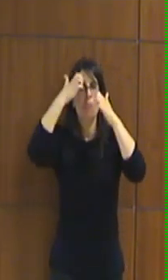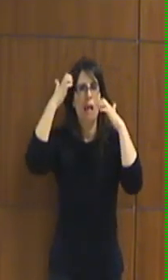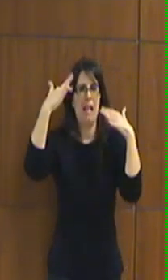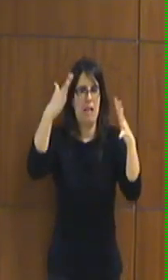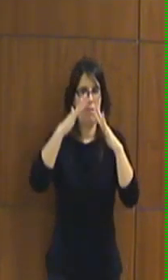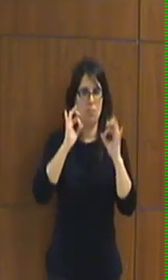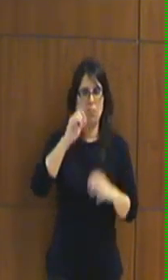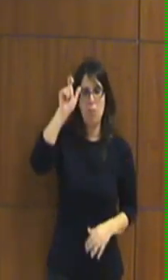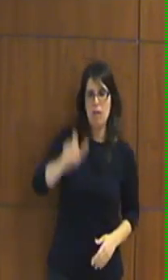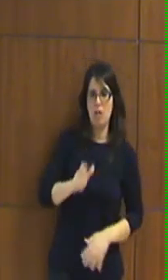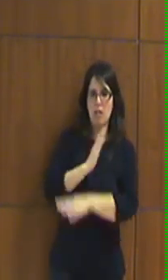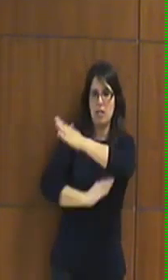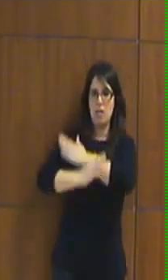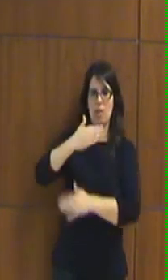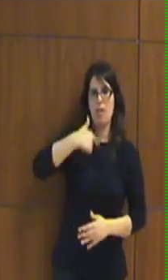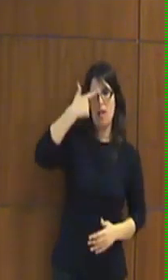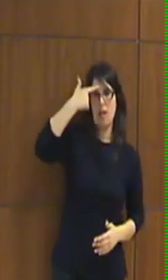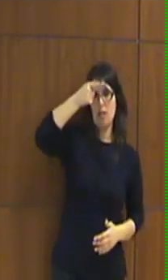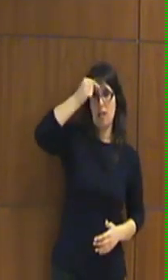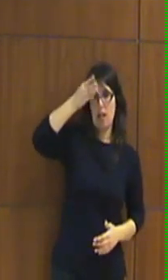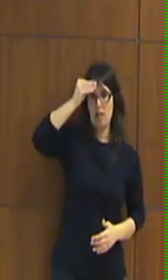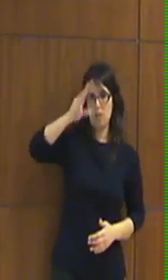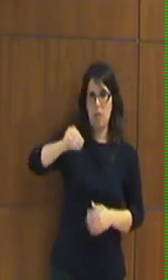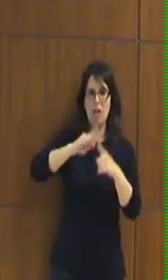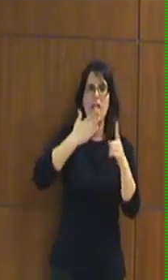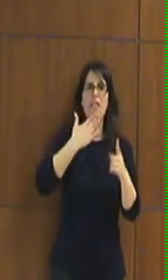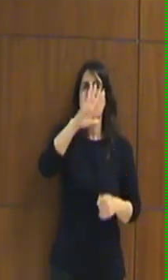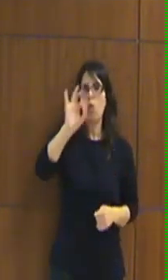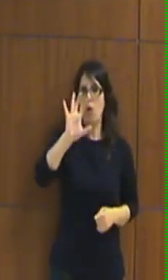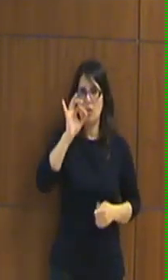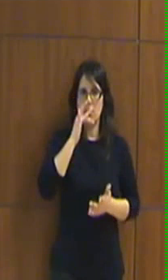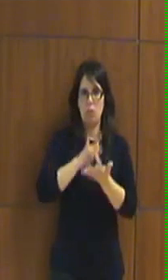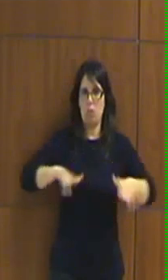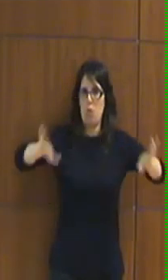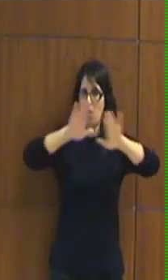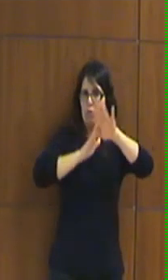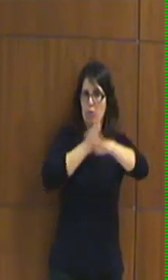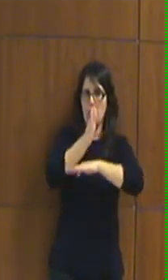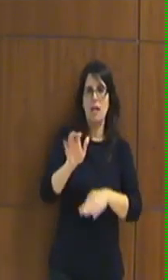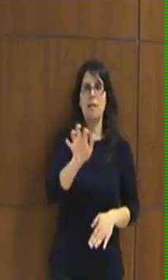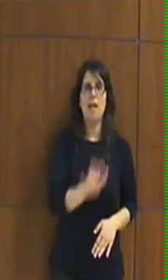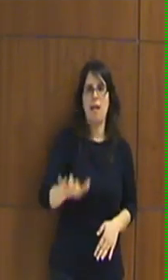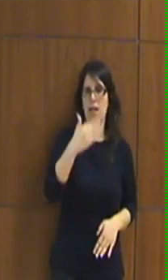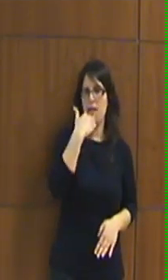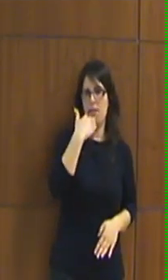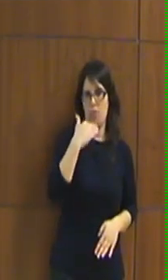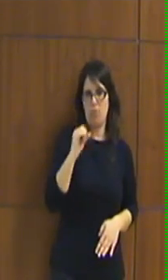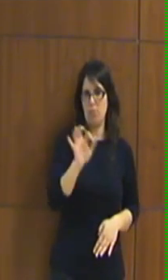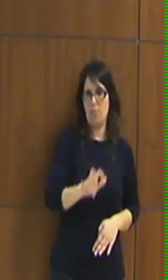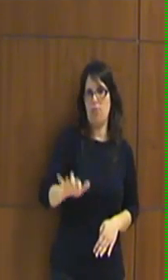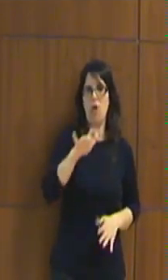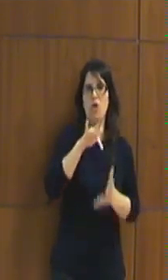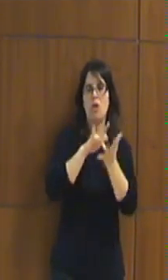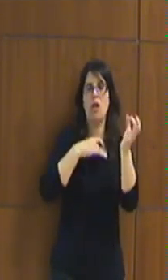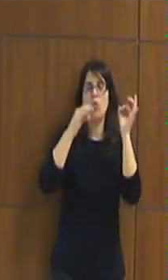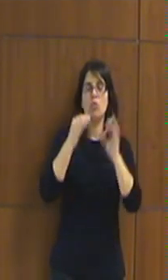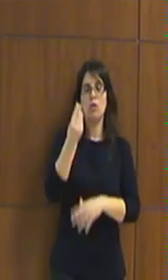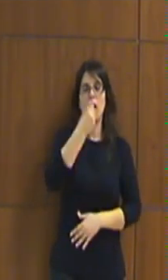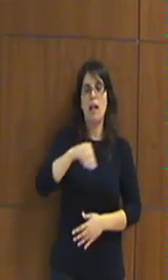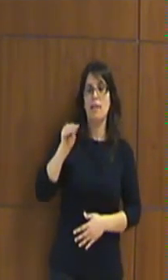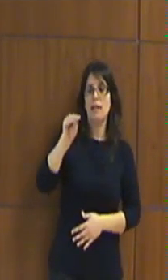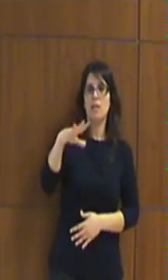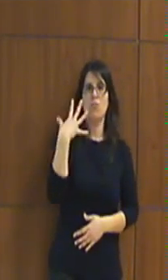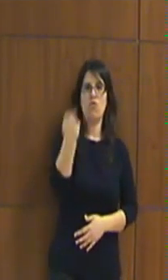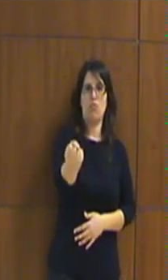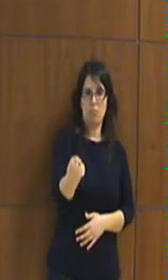persona con discapacidad intelectual con 50 años que va al cajero por la noche y se le traga la tarjeta. Llama